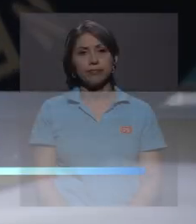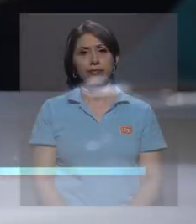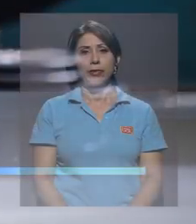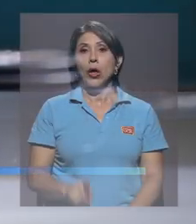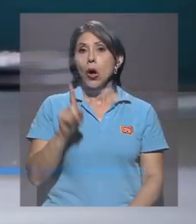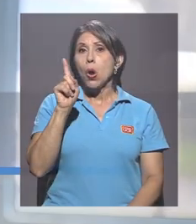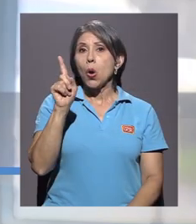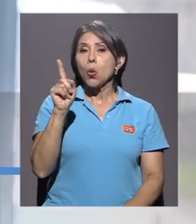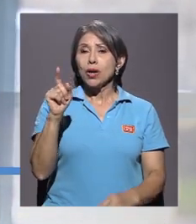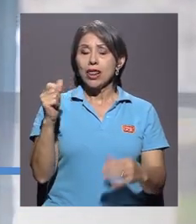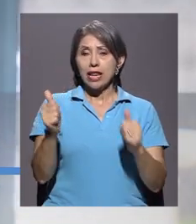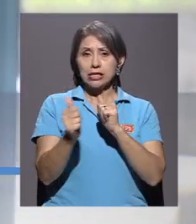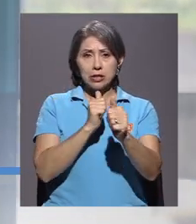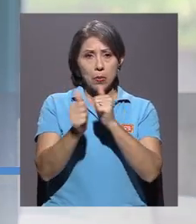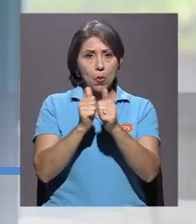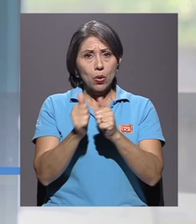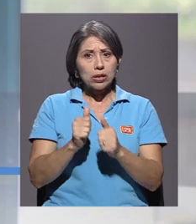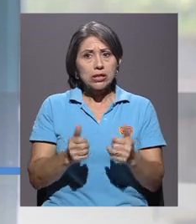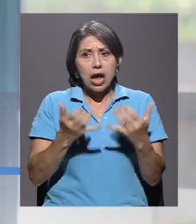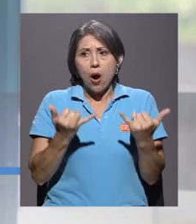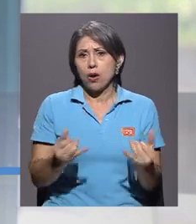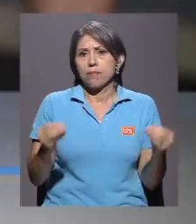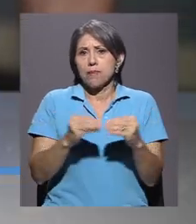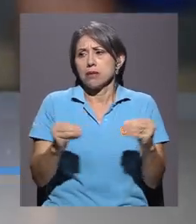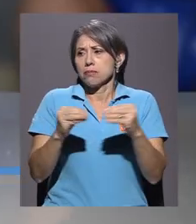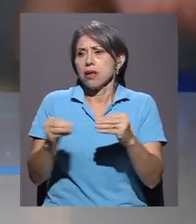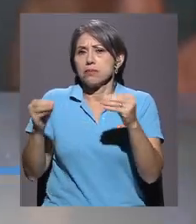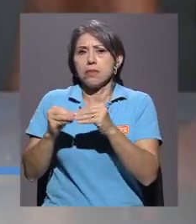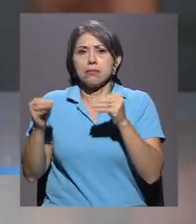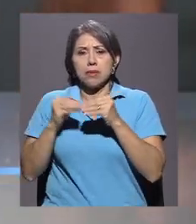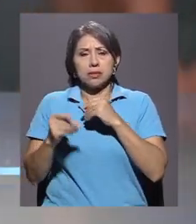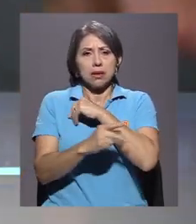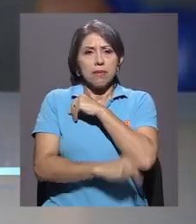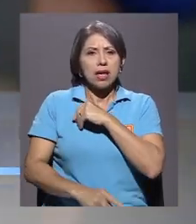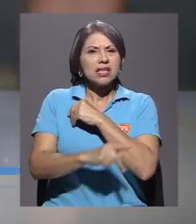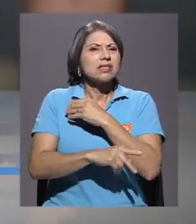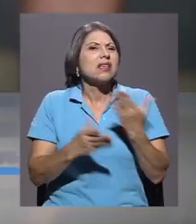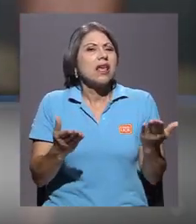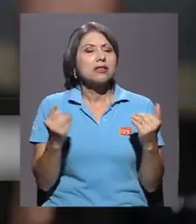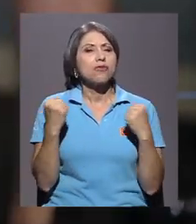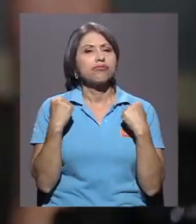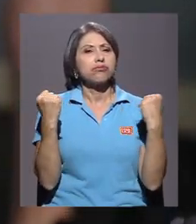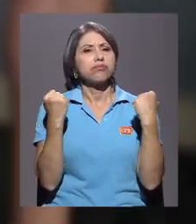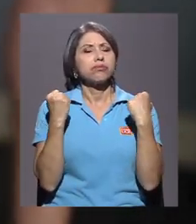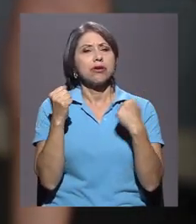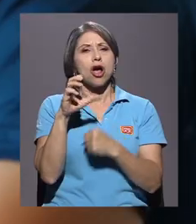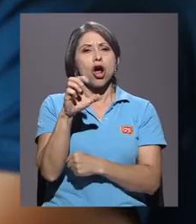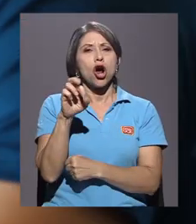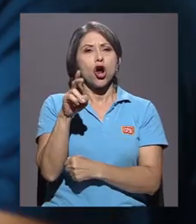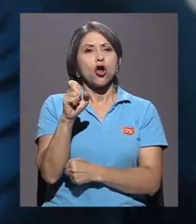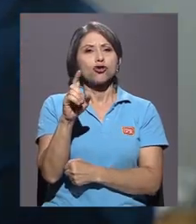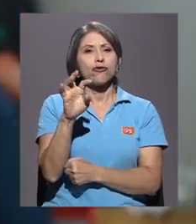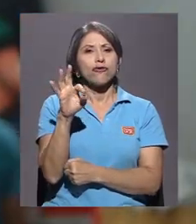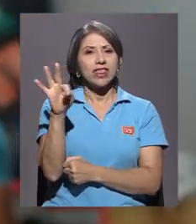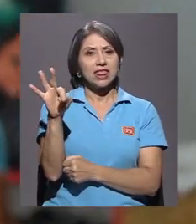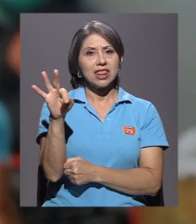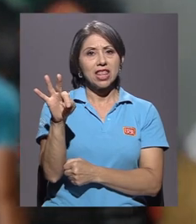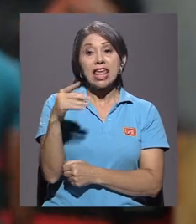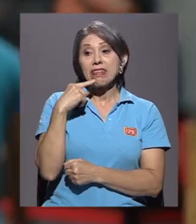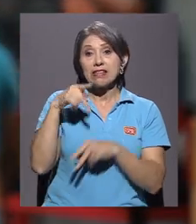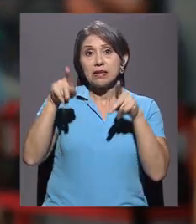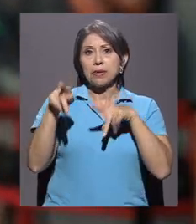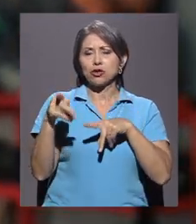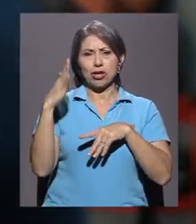Una de las prácticas deportivas que va en aumento en el país es el CrossFit, una disciplina que, según los expertos, exige un